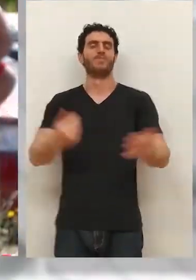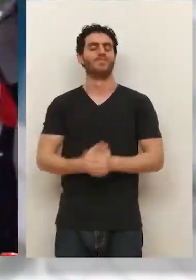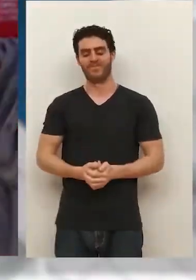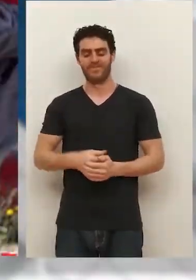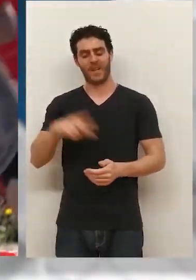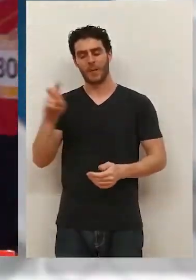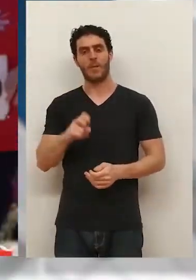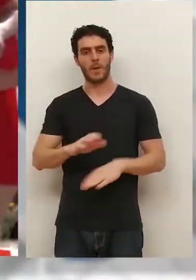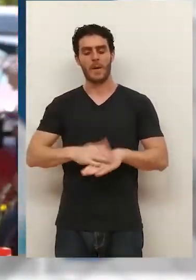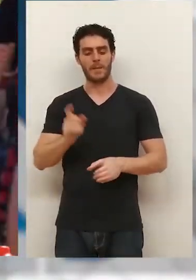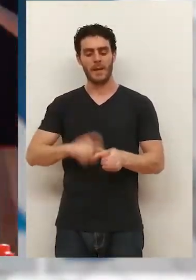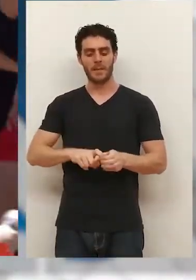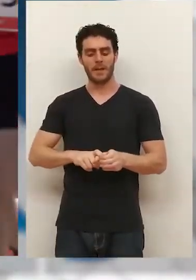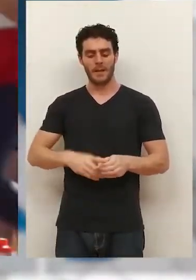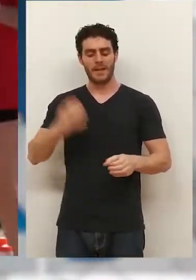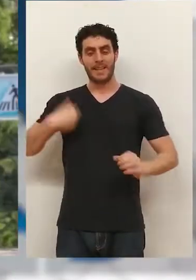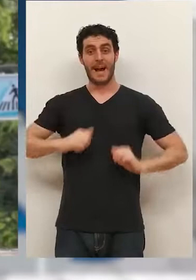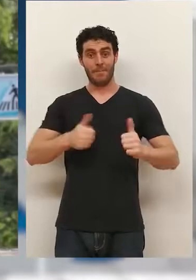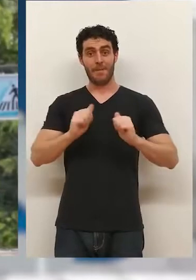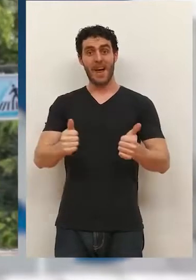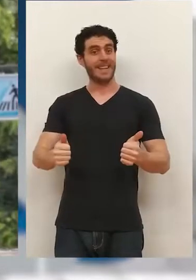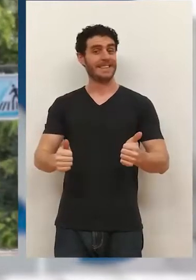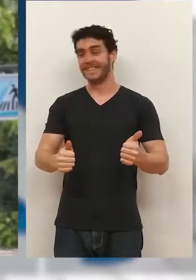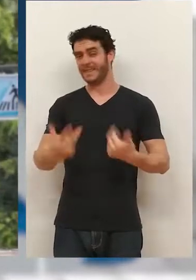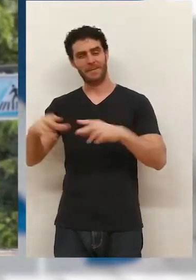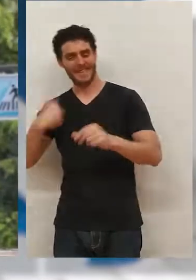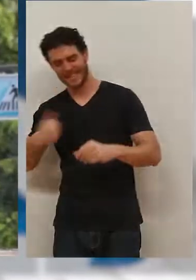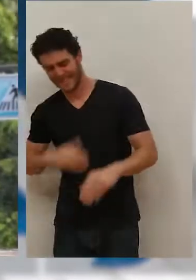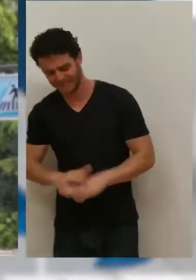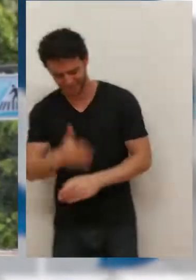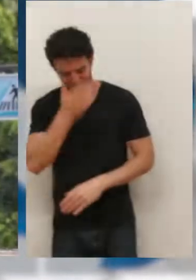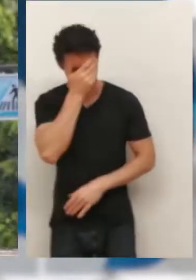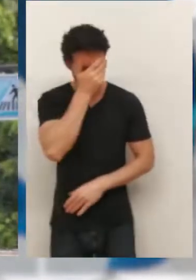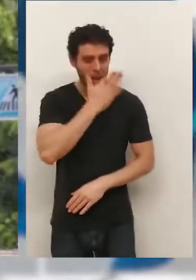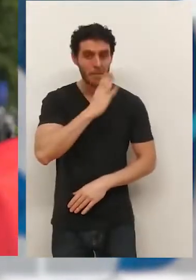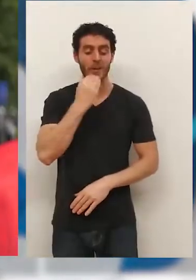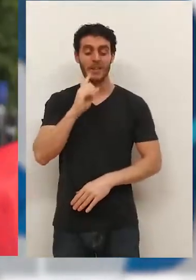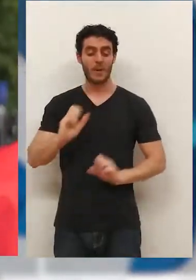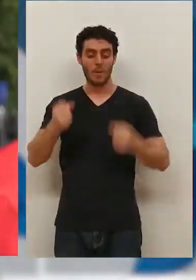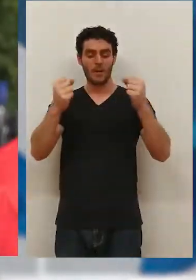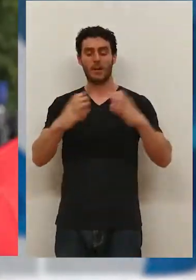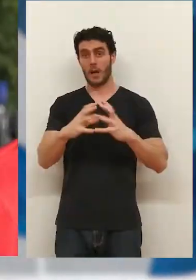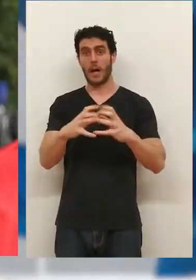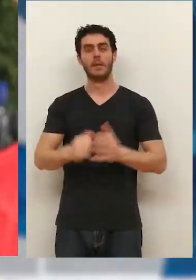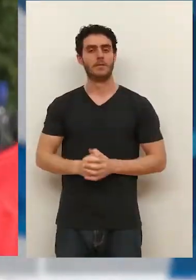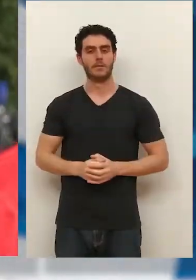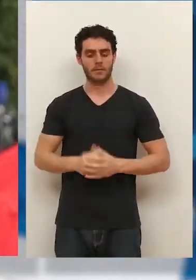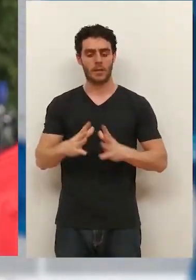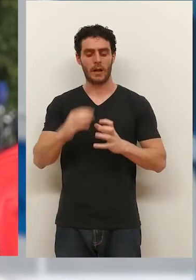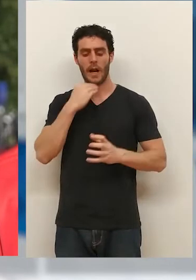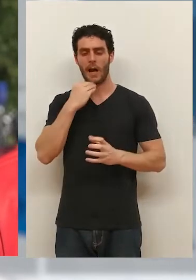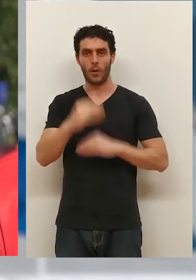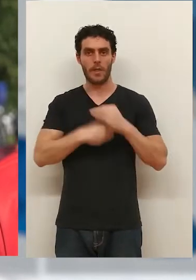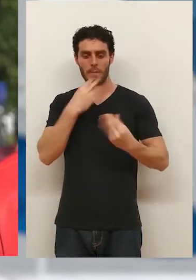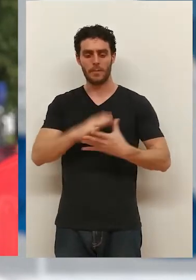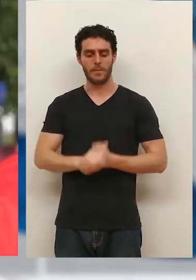lo invadió todo. Corredores de todas las edades tomaron la línea de salida. Sí, es la primera vez, también la primera vez que nos han dado